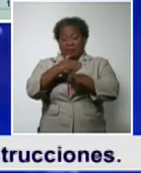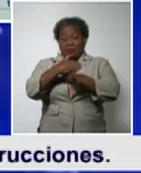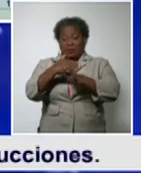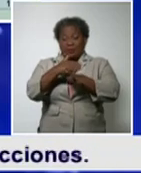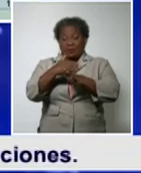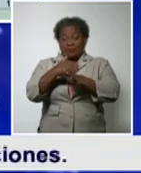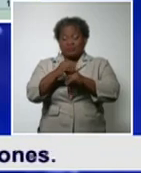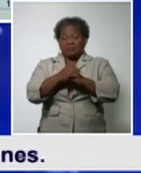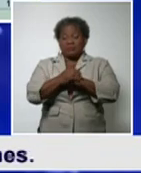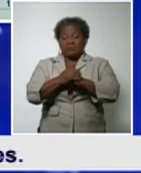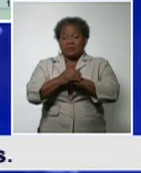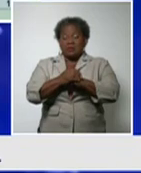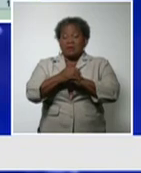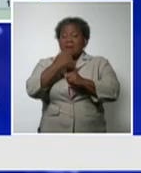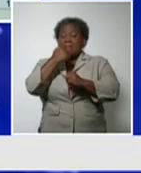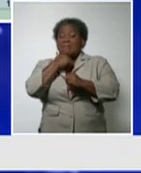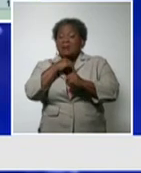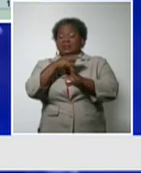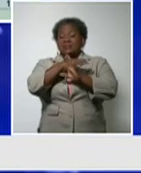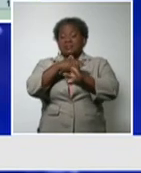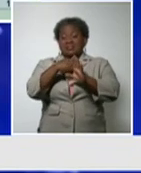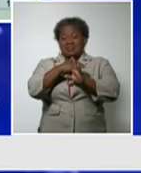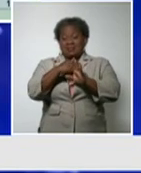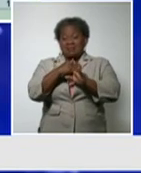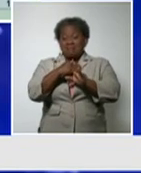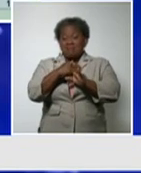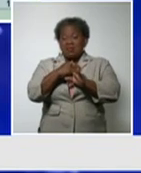con más de 500.000 de fallecidos,